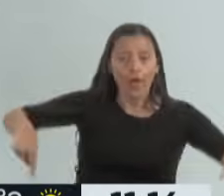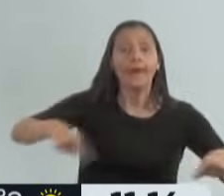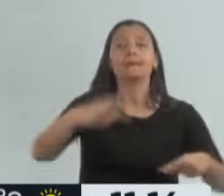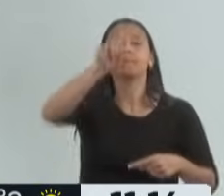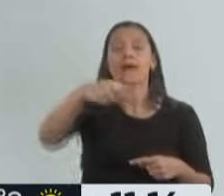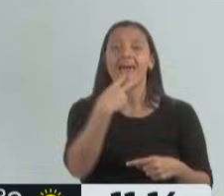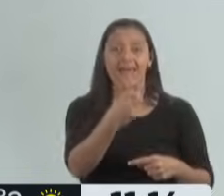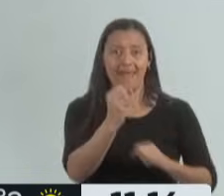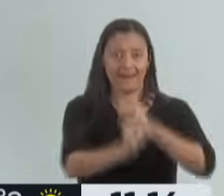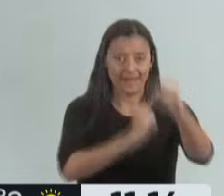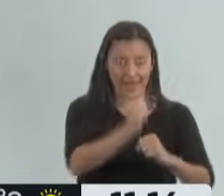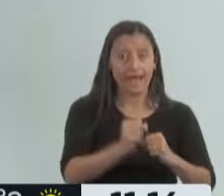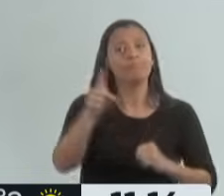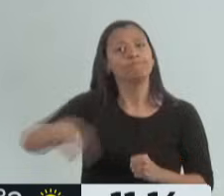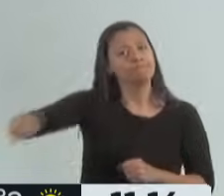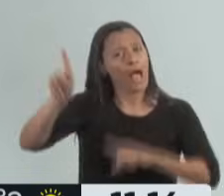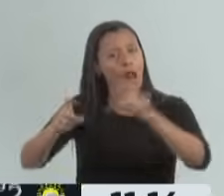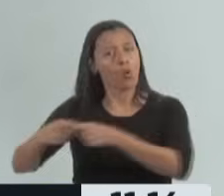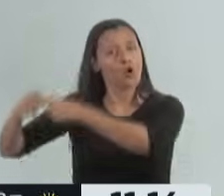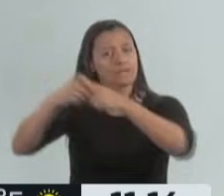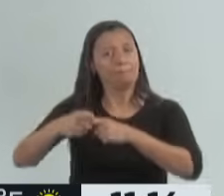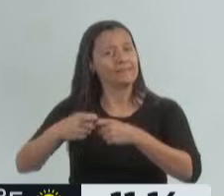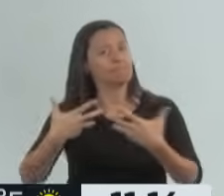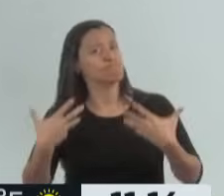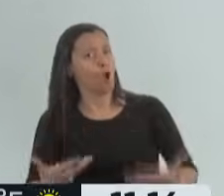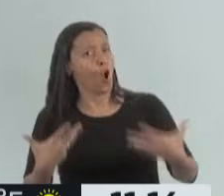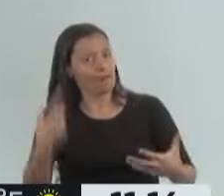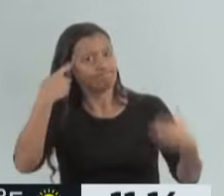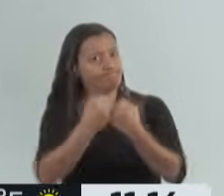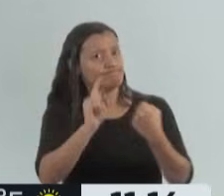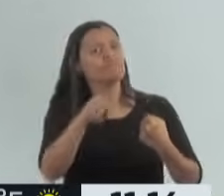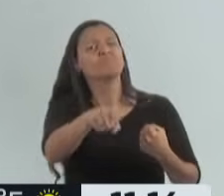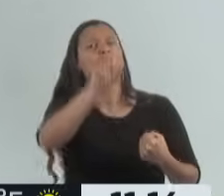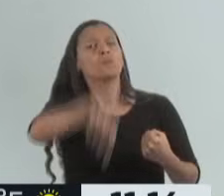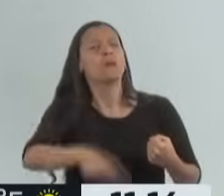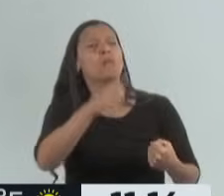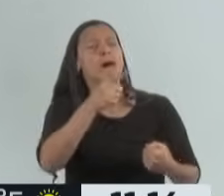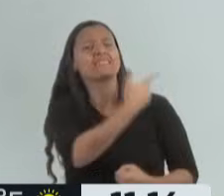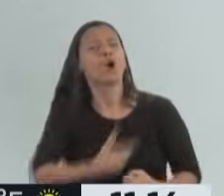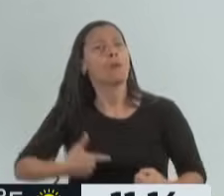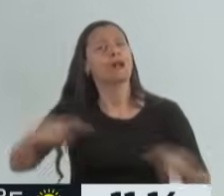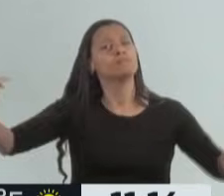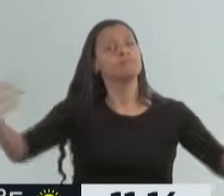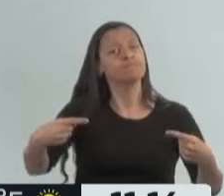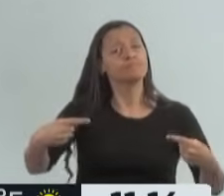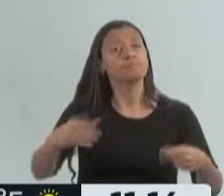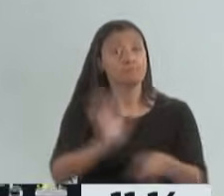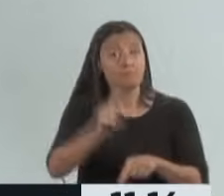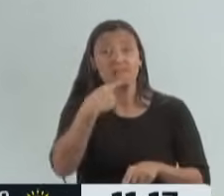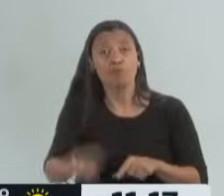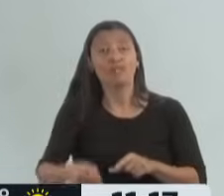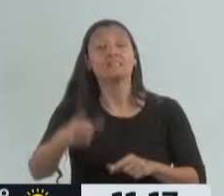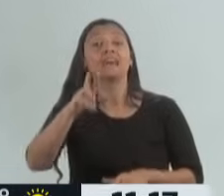en empresarios del sector energético. Si esto en definitiva no es una contradicción con el aliento que se da al régimen de